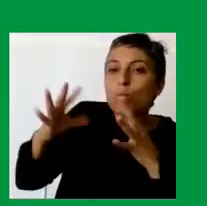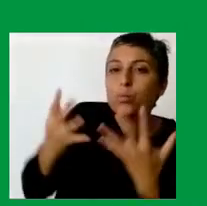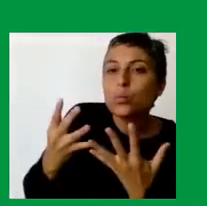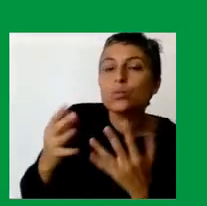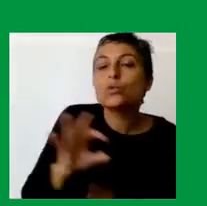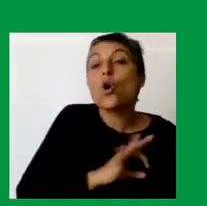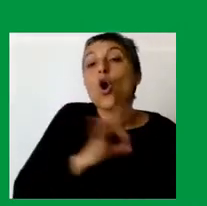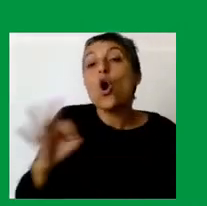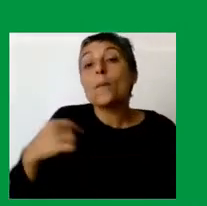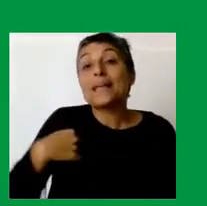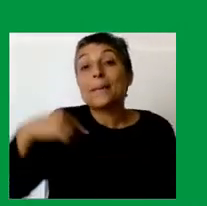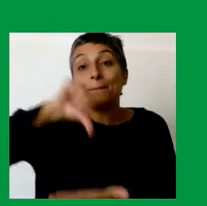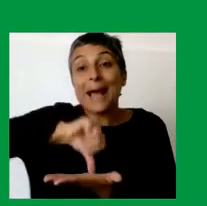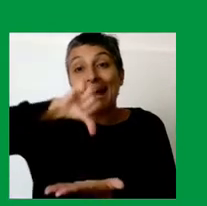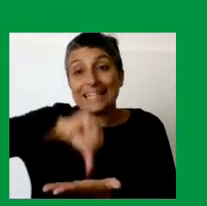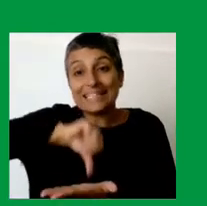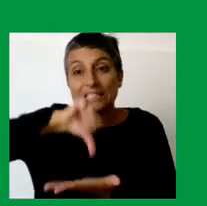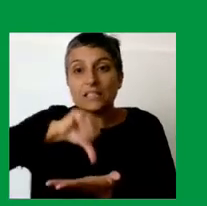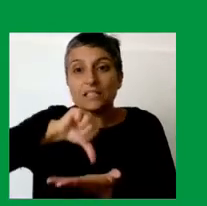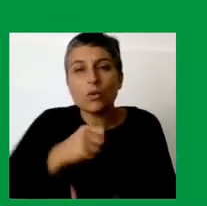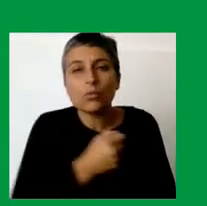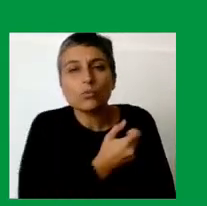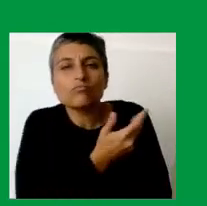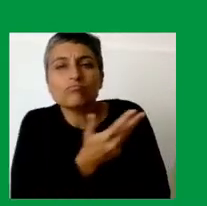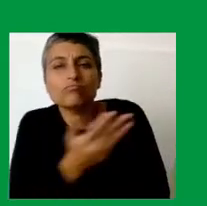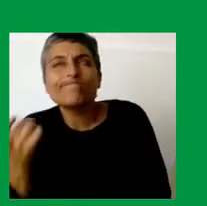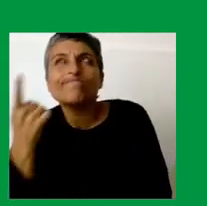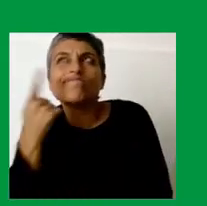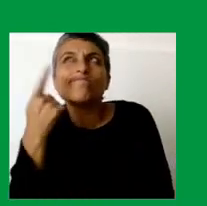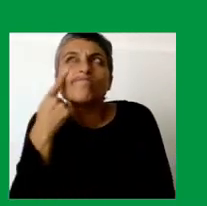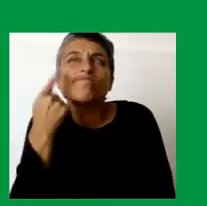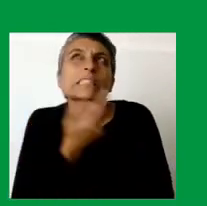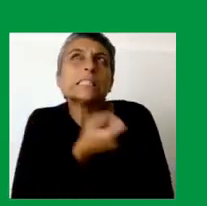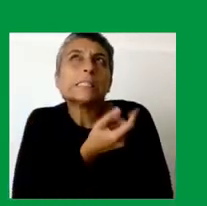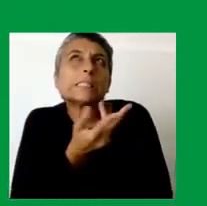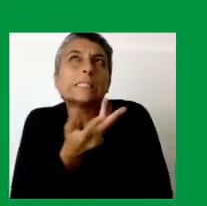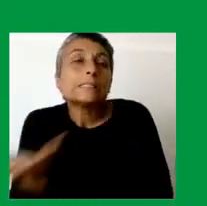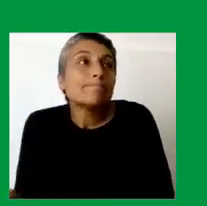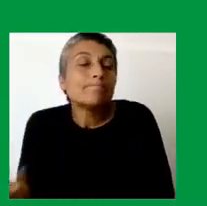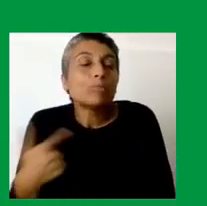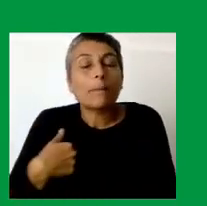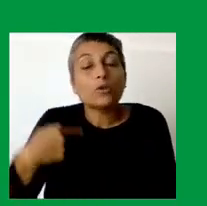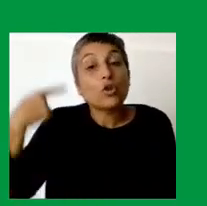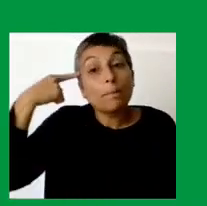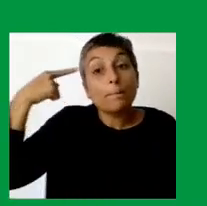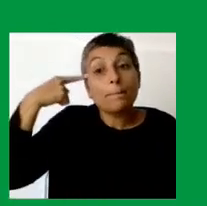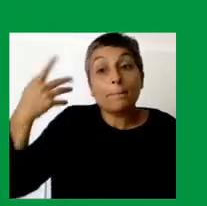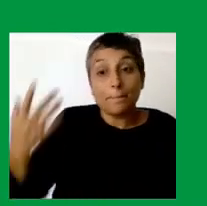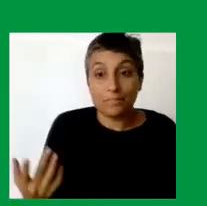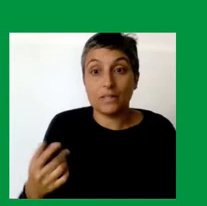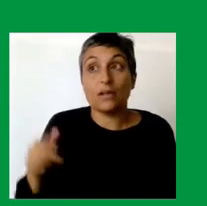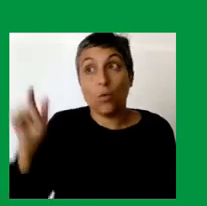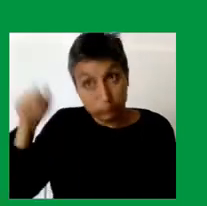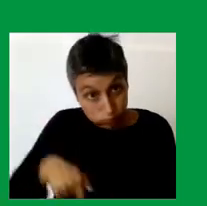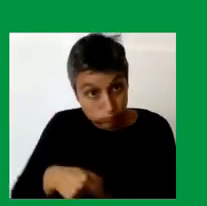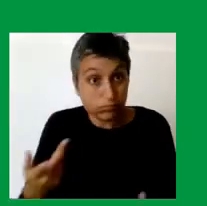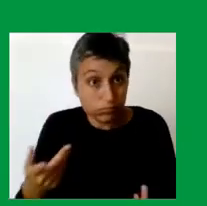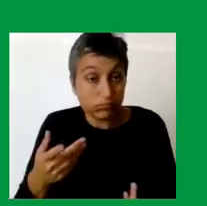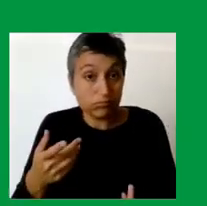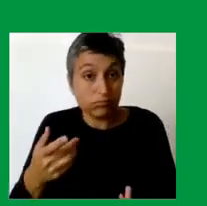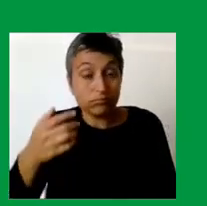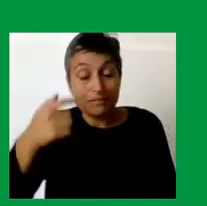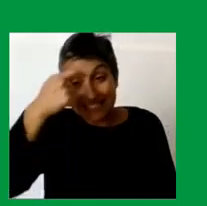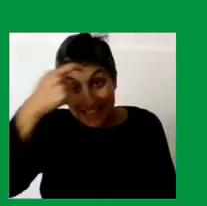bueno, en mi propio país, ¿cuántas conozco? Y bueno, a mí me pasó que cuando empecé a pensar, y eso que vengo de ciencias, ¿no? Mi